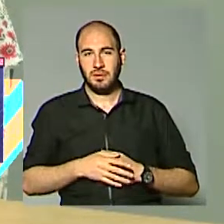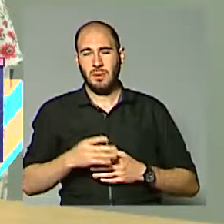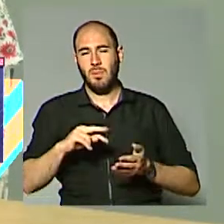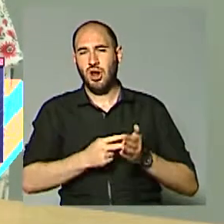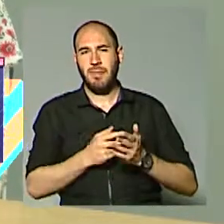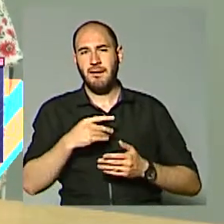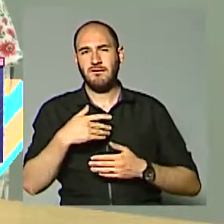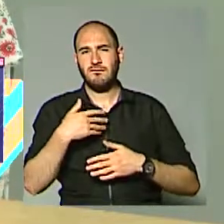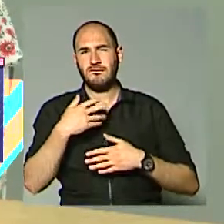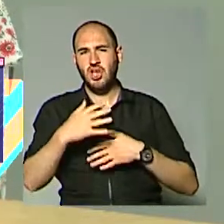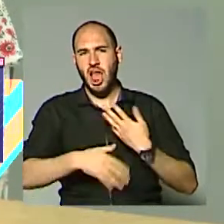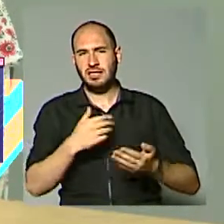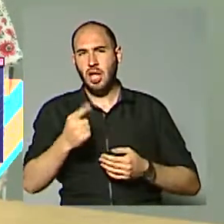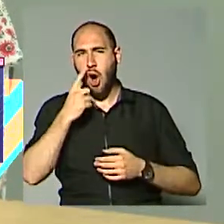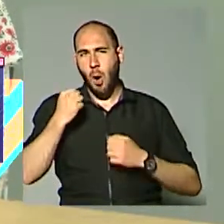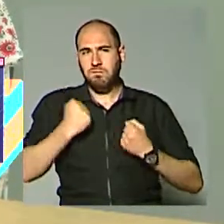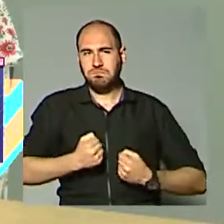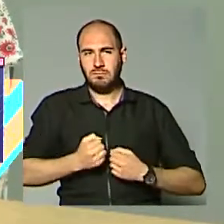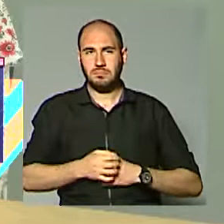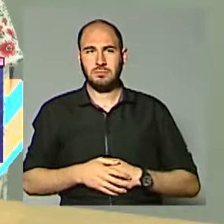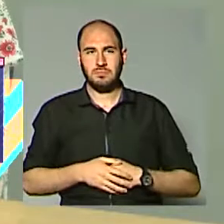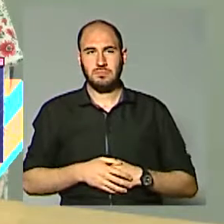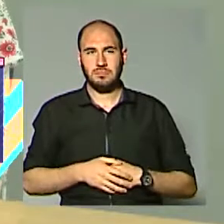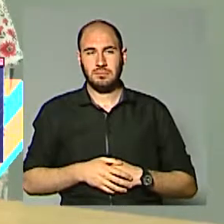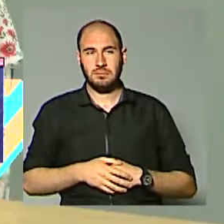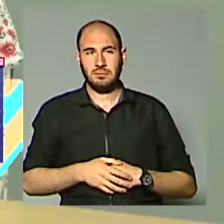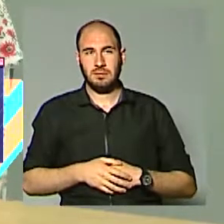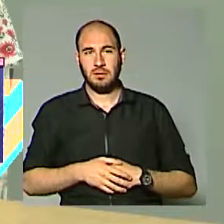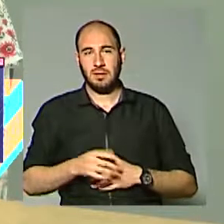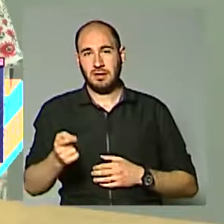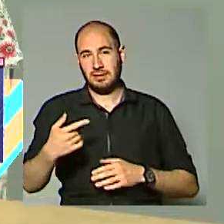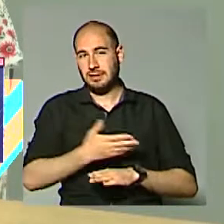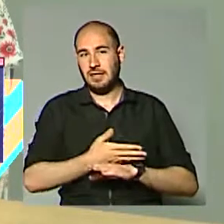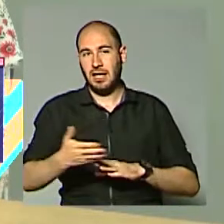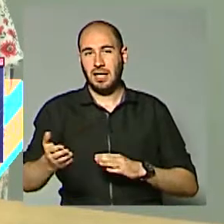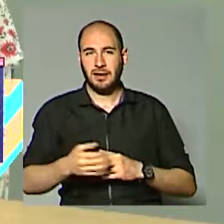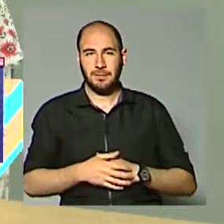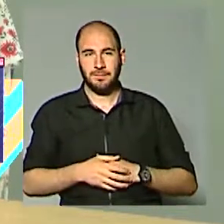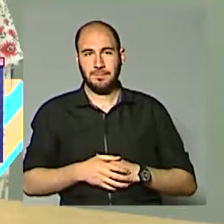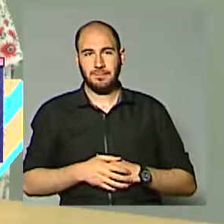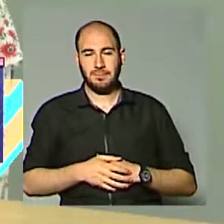la violencia machista, bueno, está vivito, ¿no? Porque